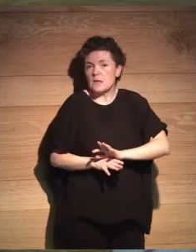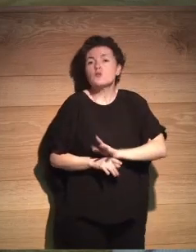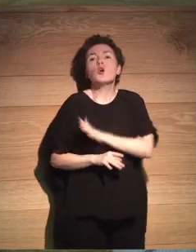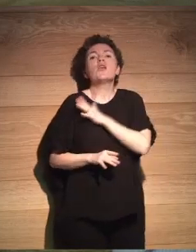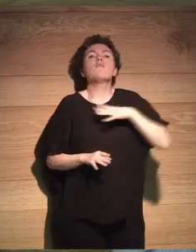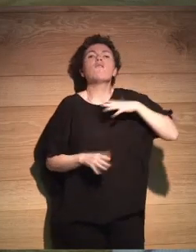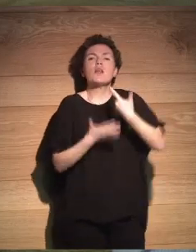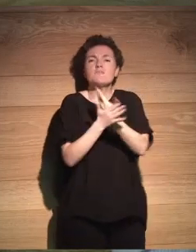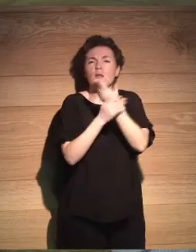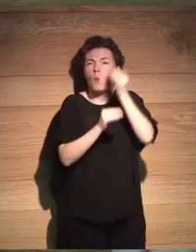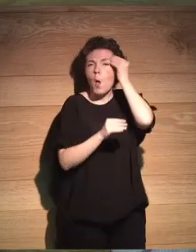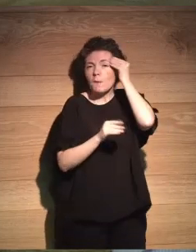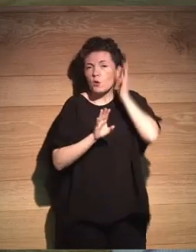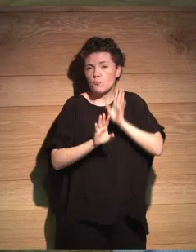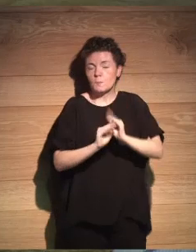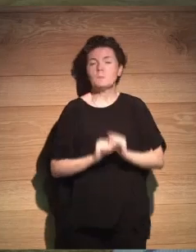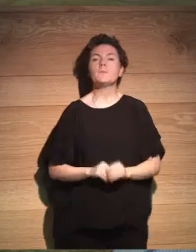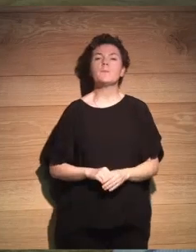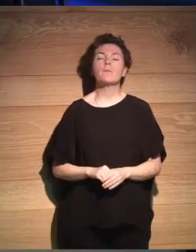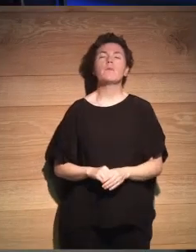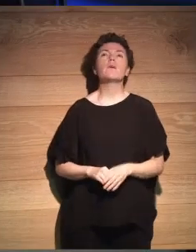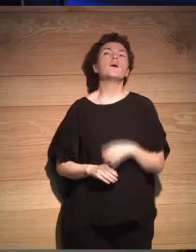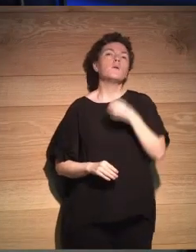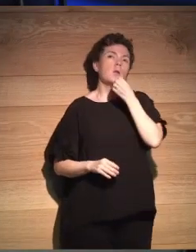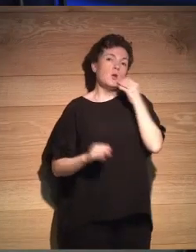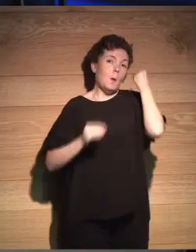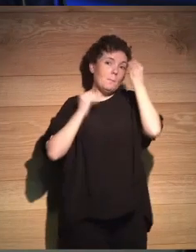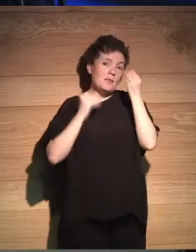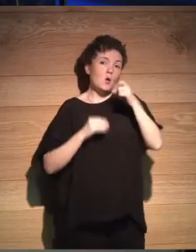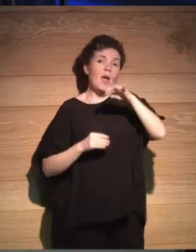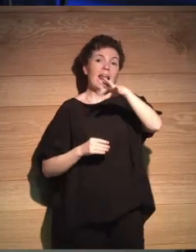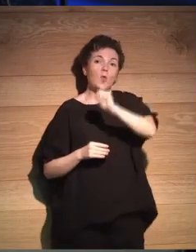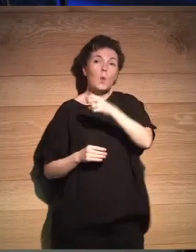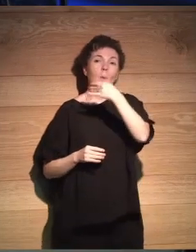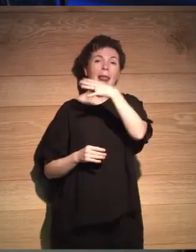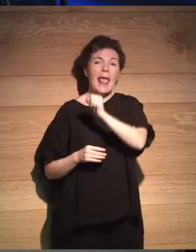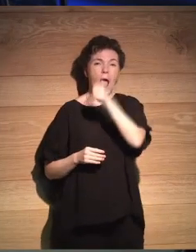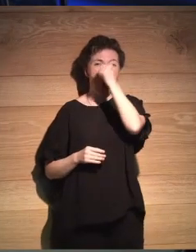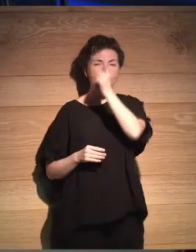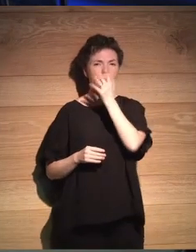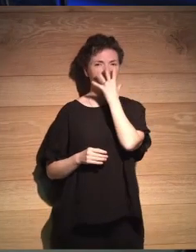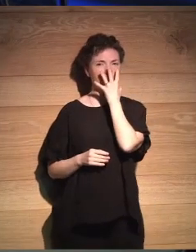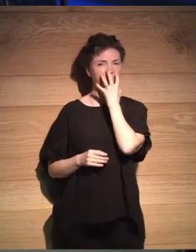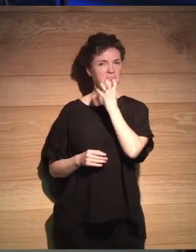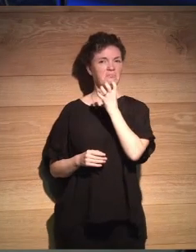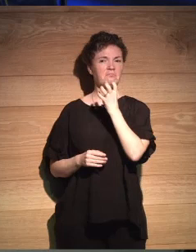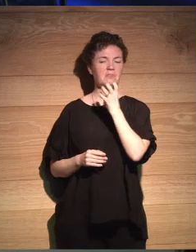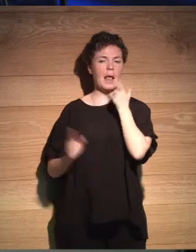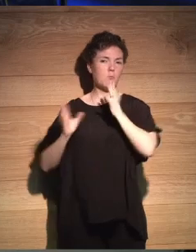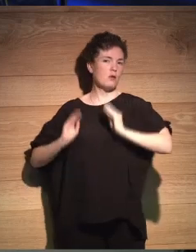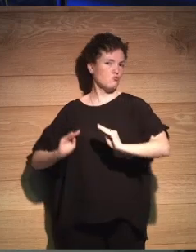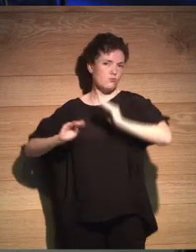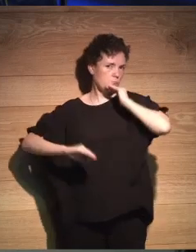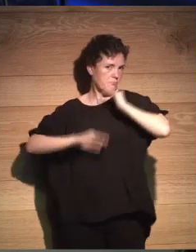dierais vuestra opinión. Bueno, yo creo que en Arturo Barea, que es un hombre parco, como decíamos antes, un hombre de su